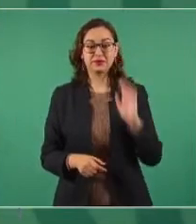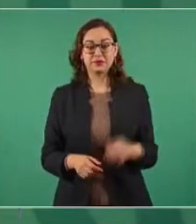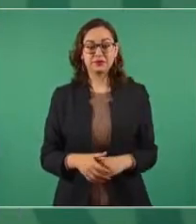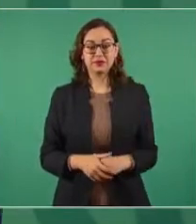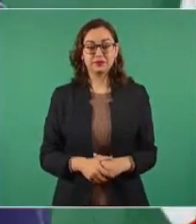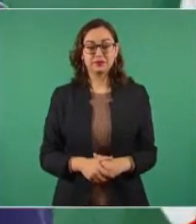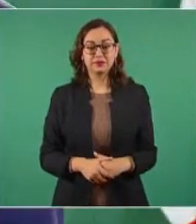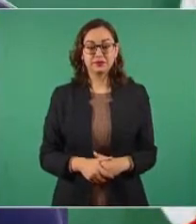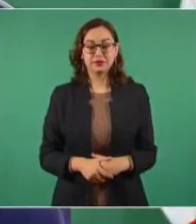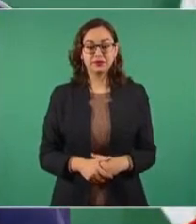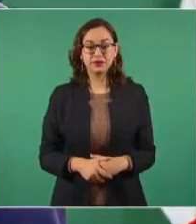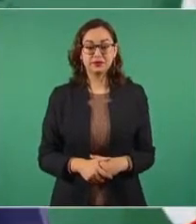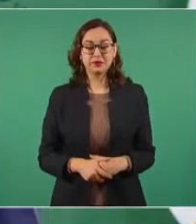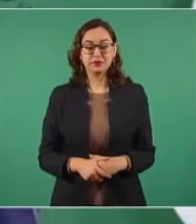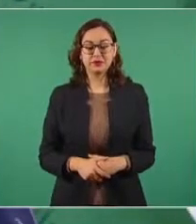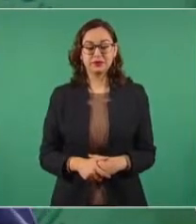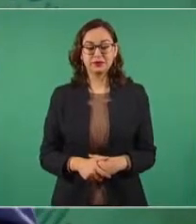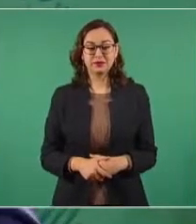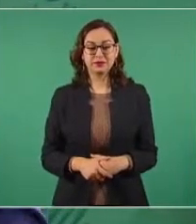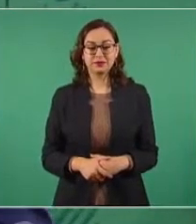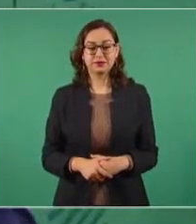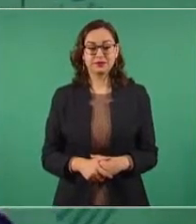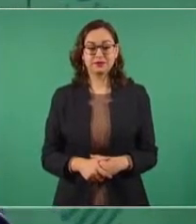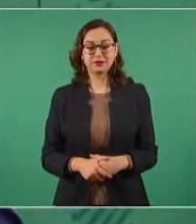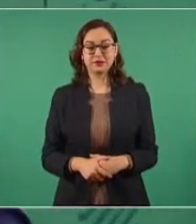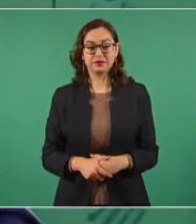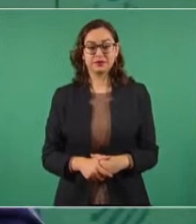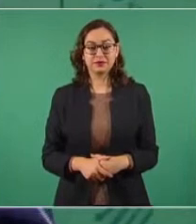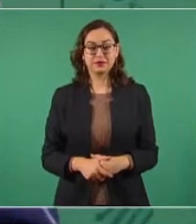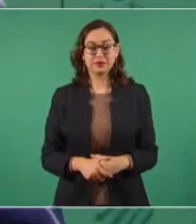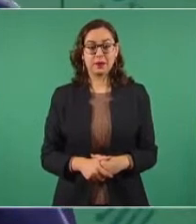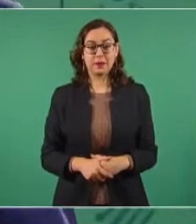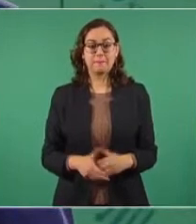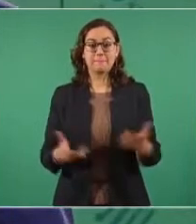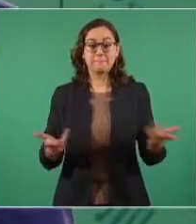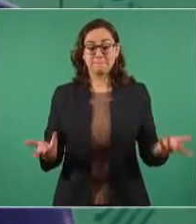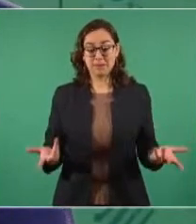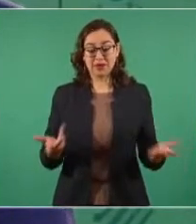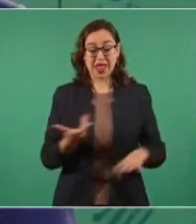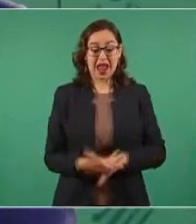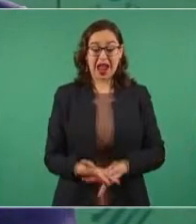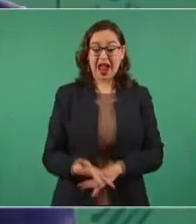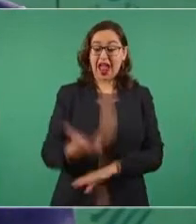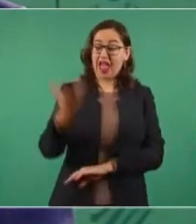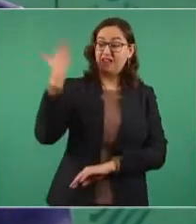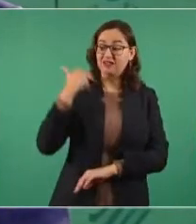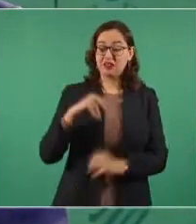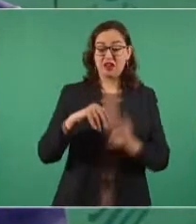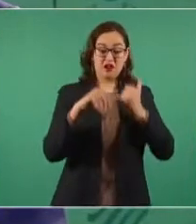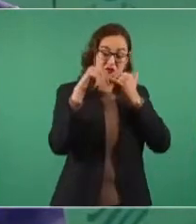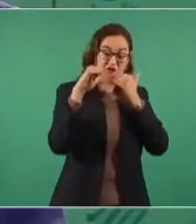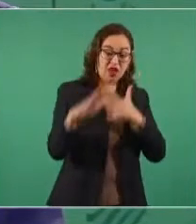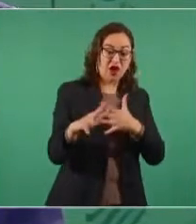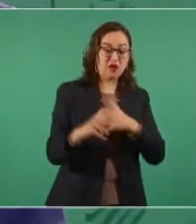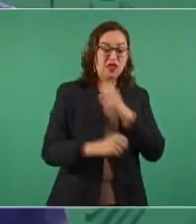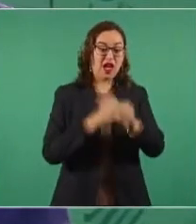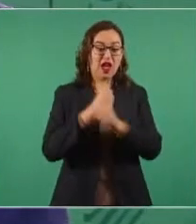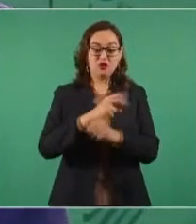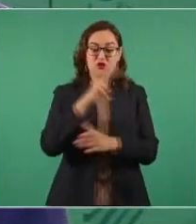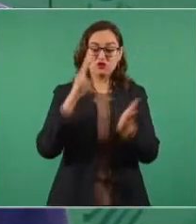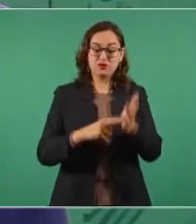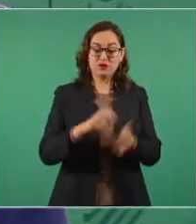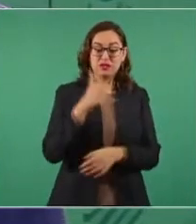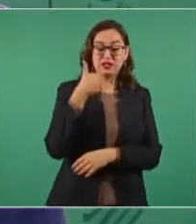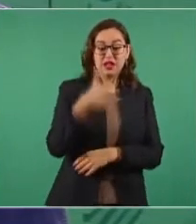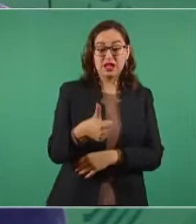deseado que se contarán los votos y el 2006